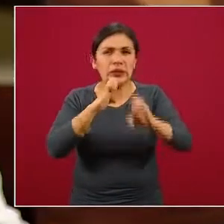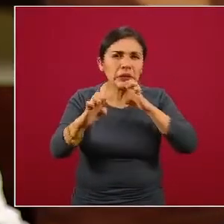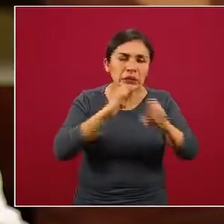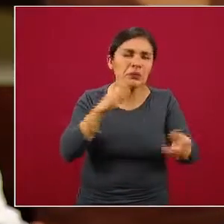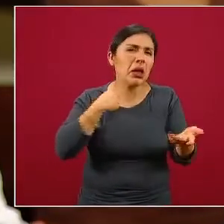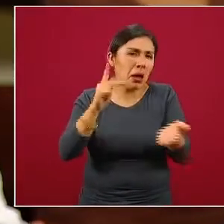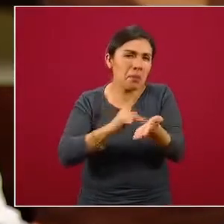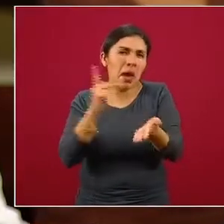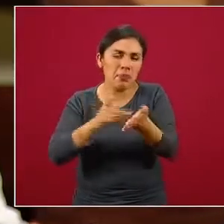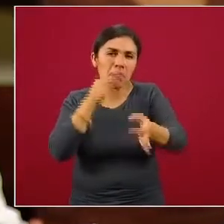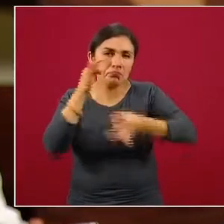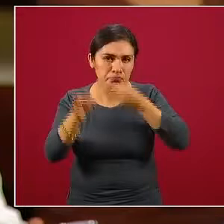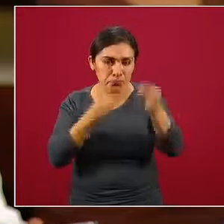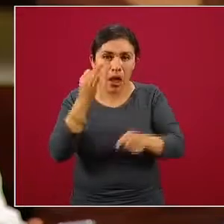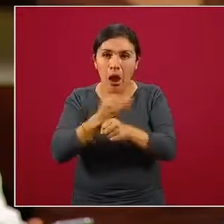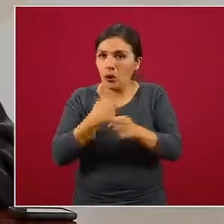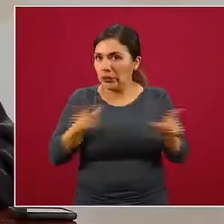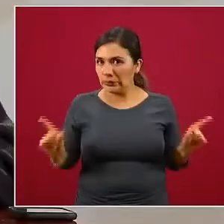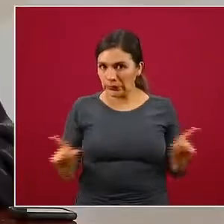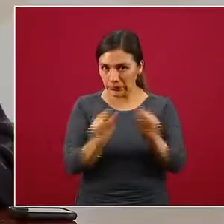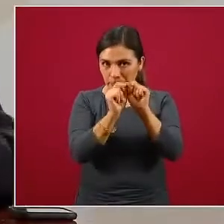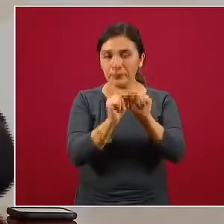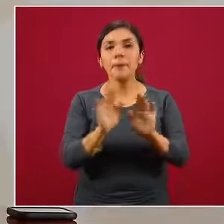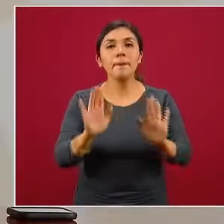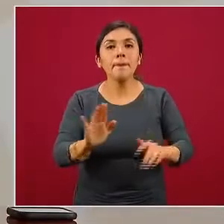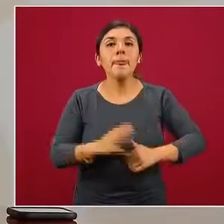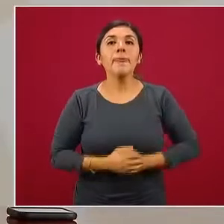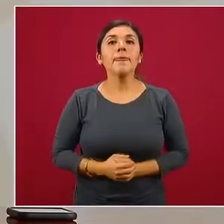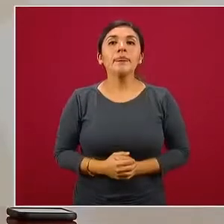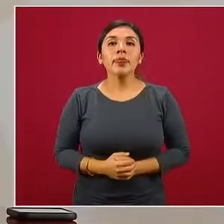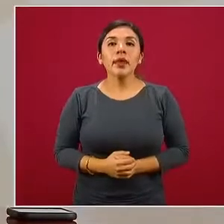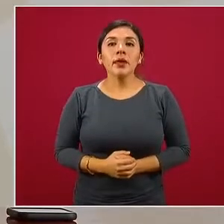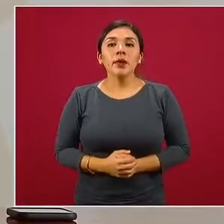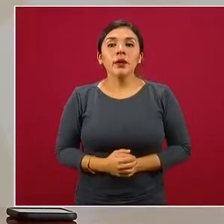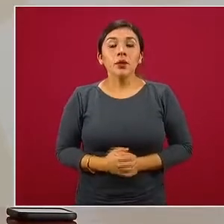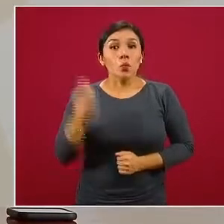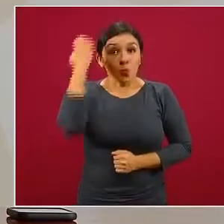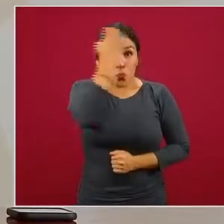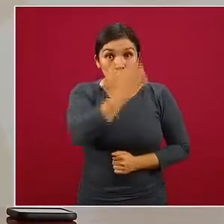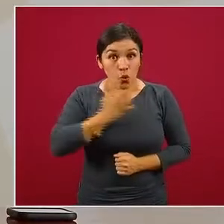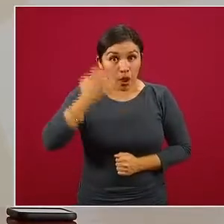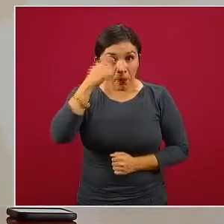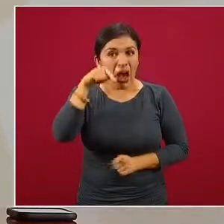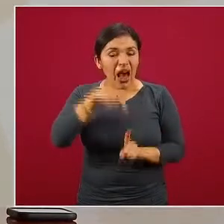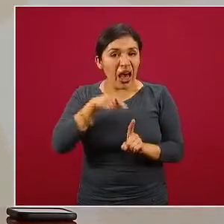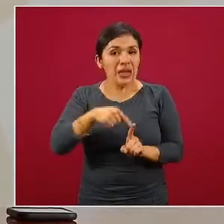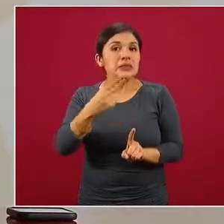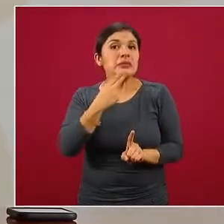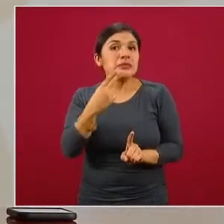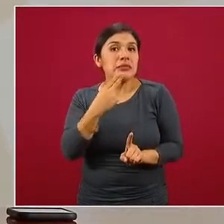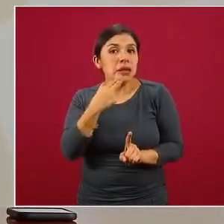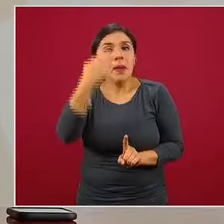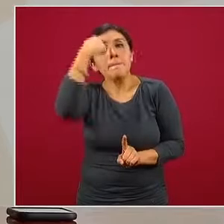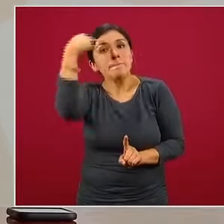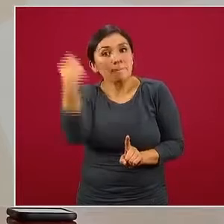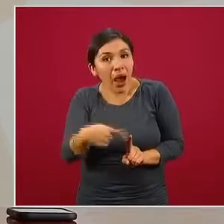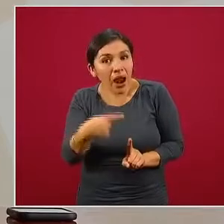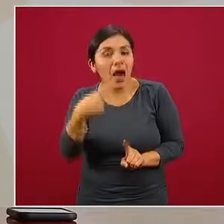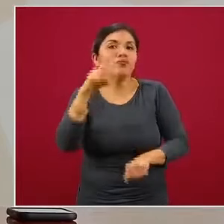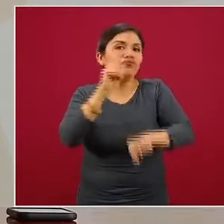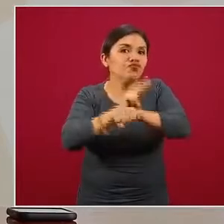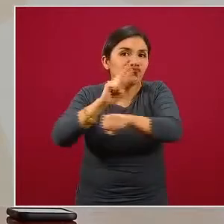en periódicos y televisión lo he expresado. Las pruebas tienen un objetivo, y el objetivo es la